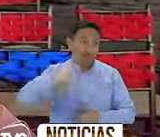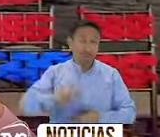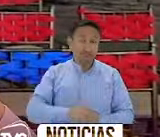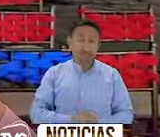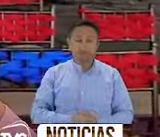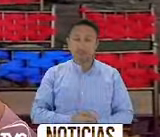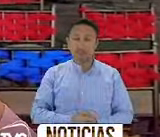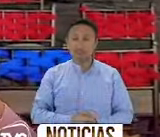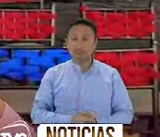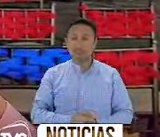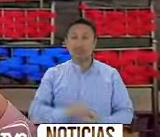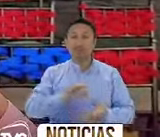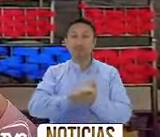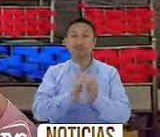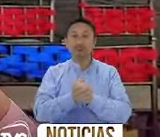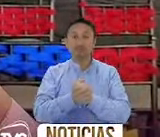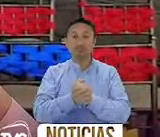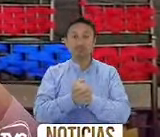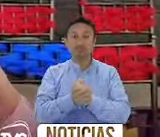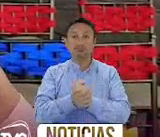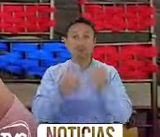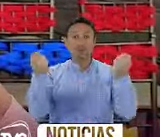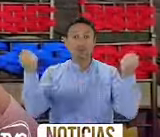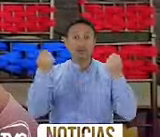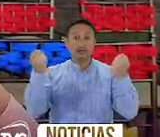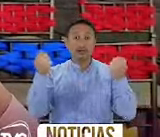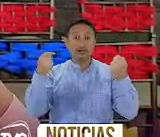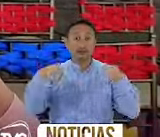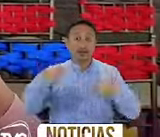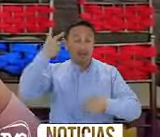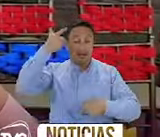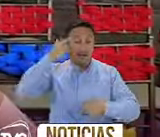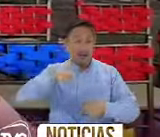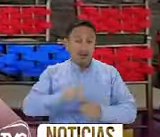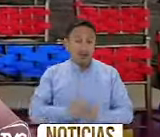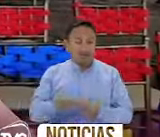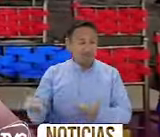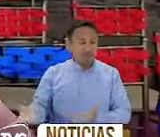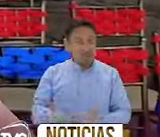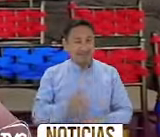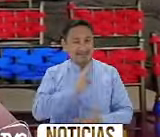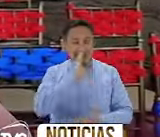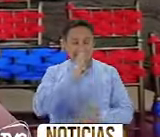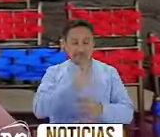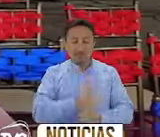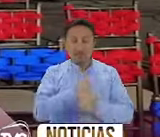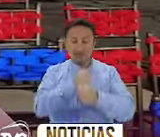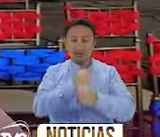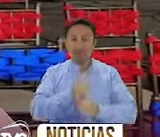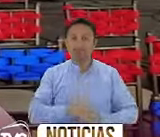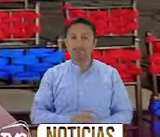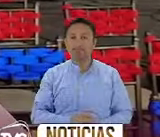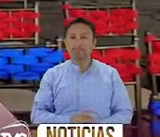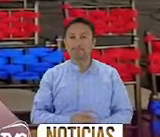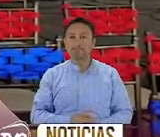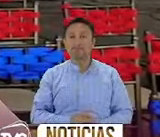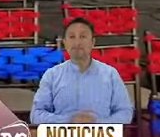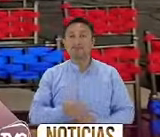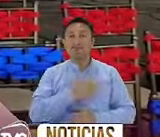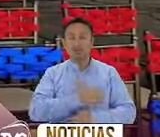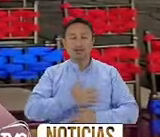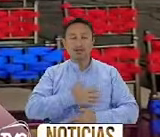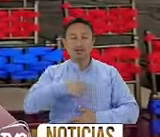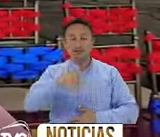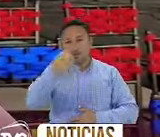Noviembre es fiesta para Loja. Nosotros les vamos a brindar siempre la seguridad y disfruten de nuestra gastronomía,